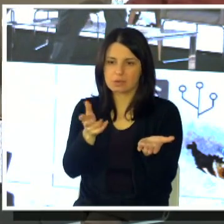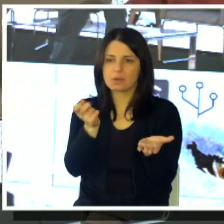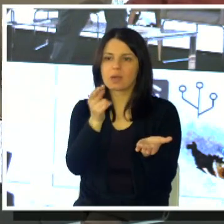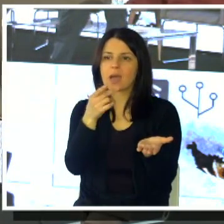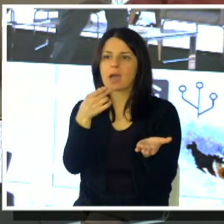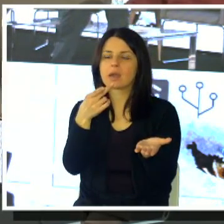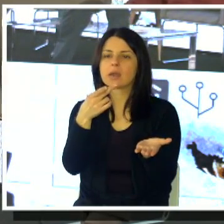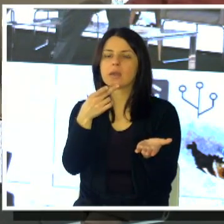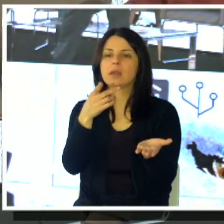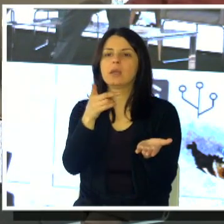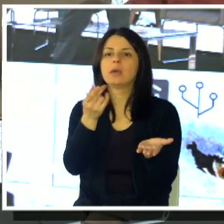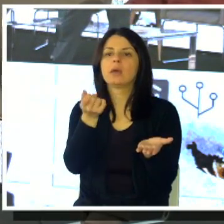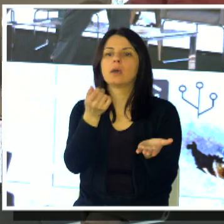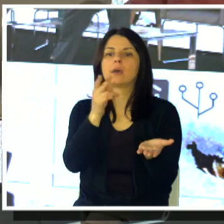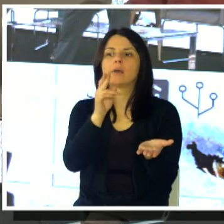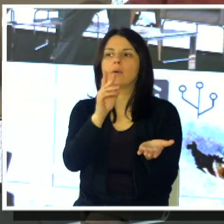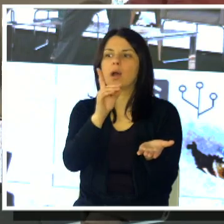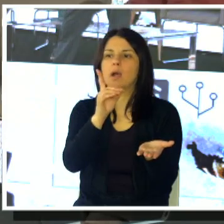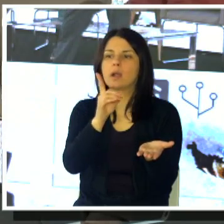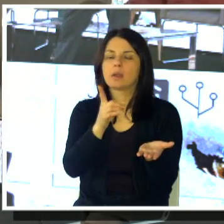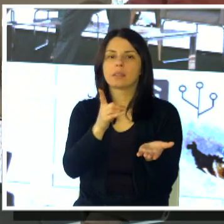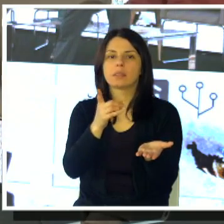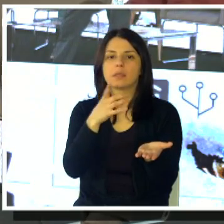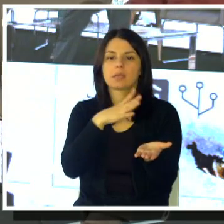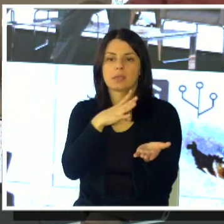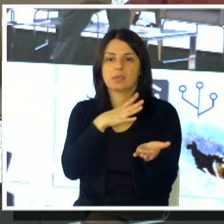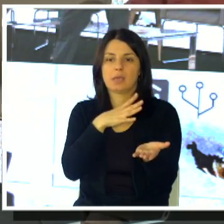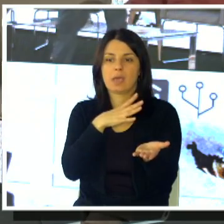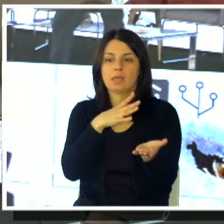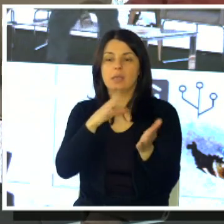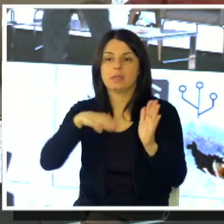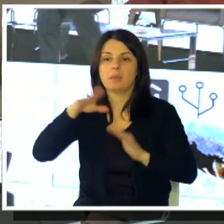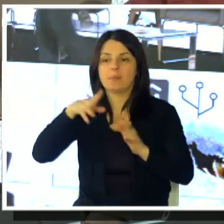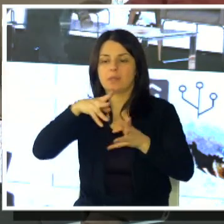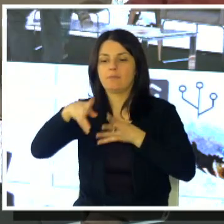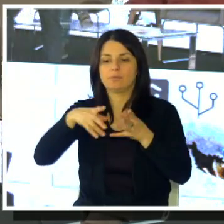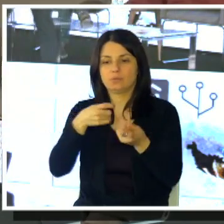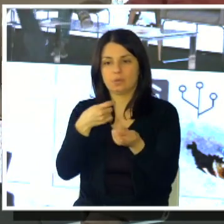disponibles y las instancias de mis componentes por funcionalidad de negocio.